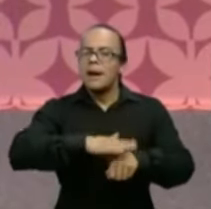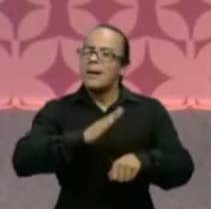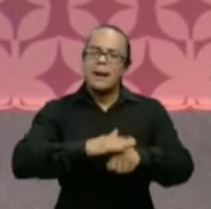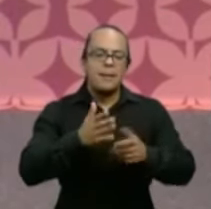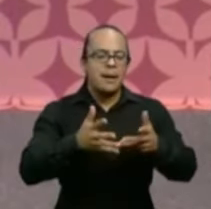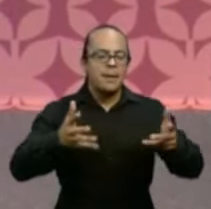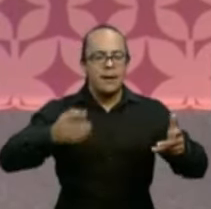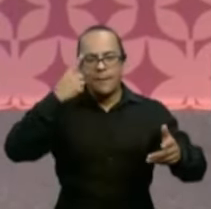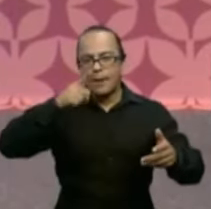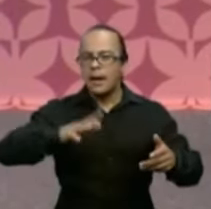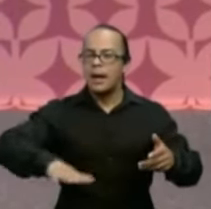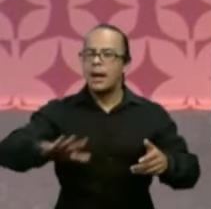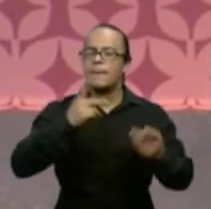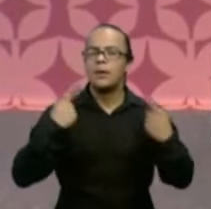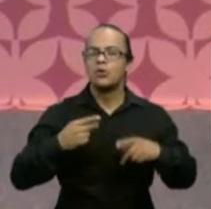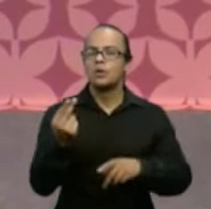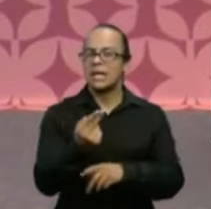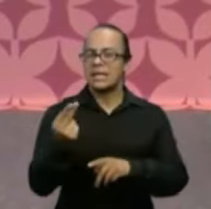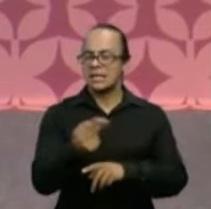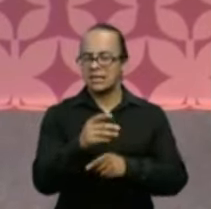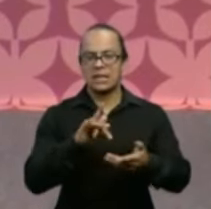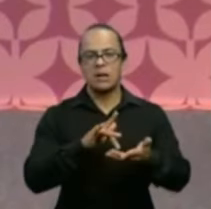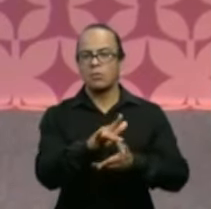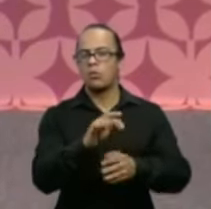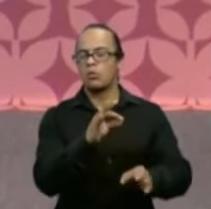lo necesitan.